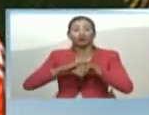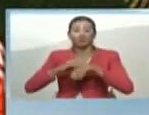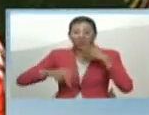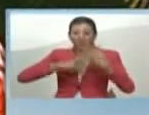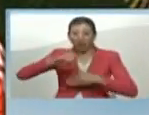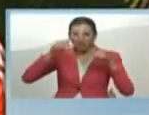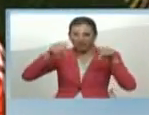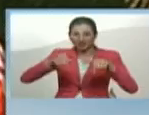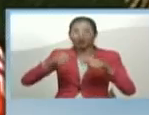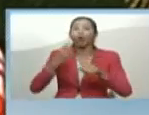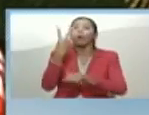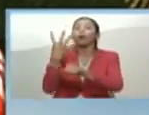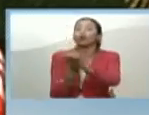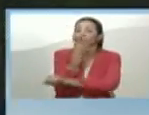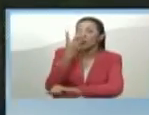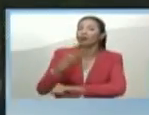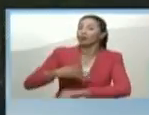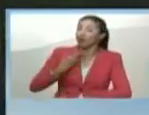horas